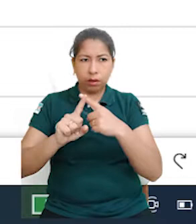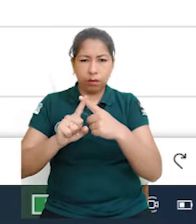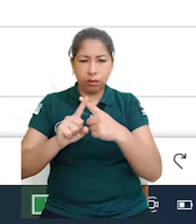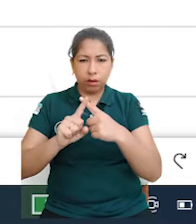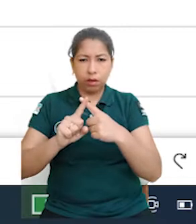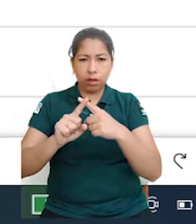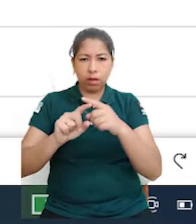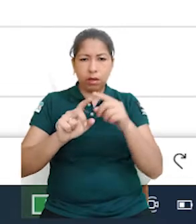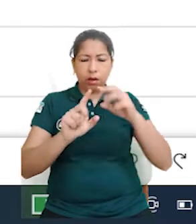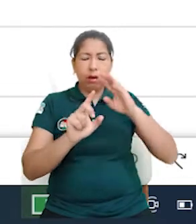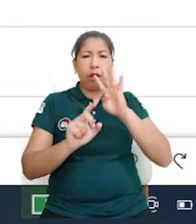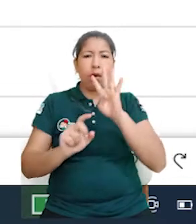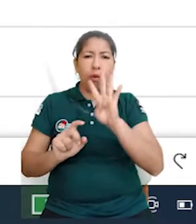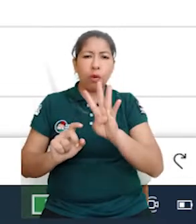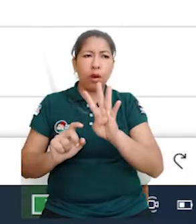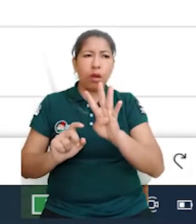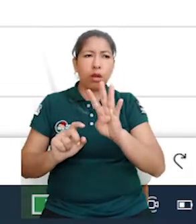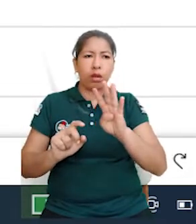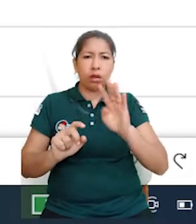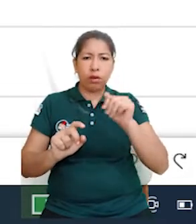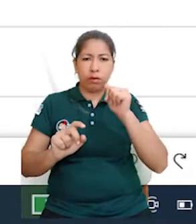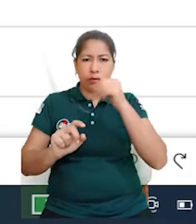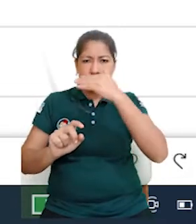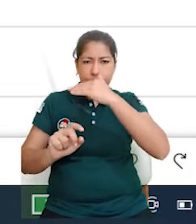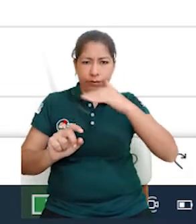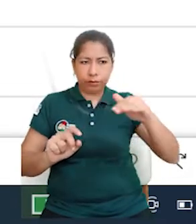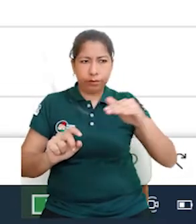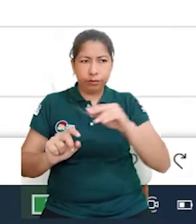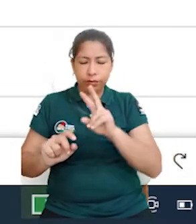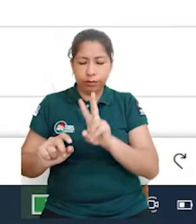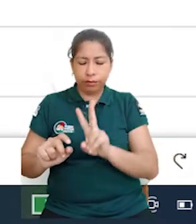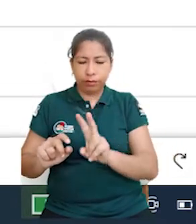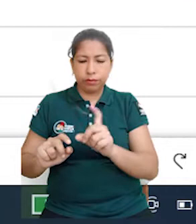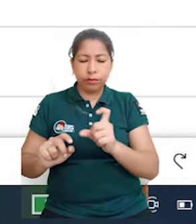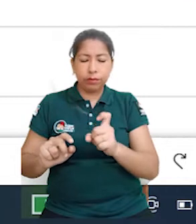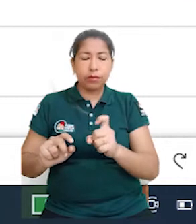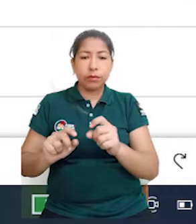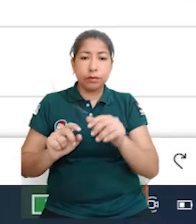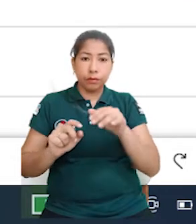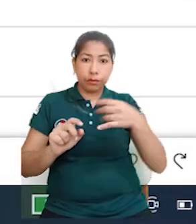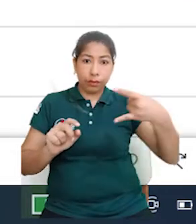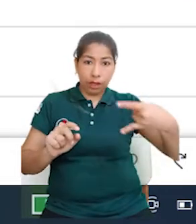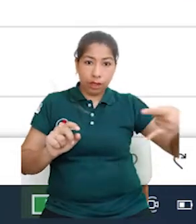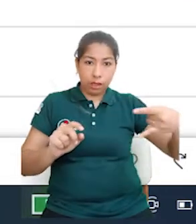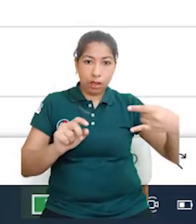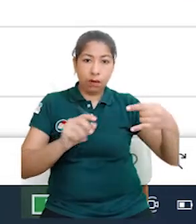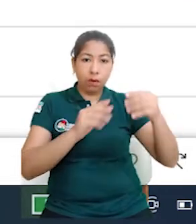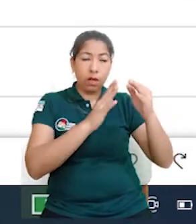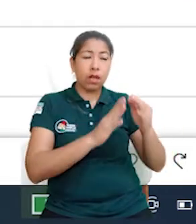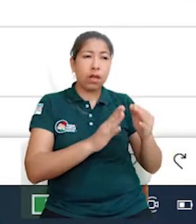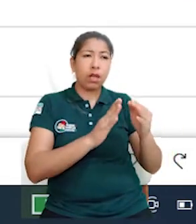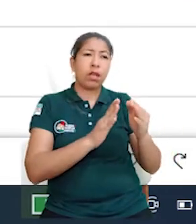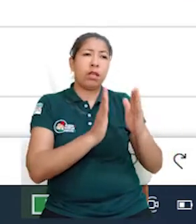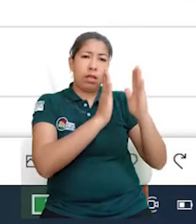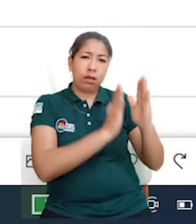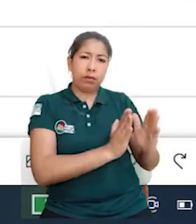4 sobre 2x es igual a la base, en este